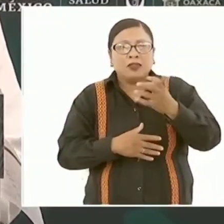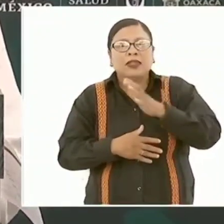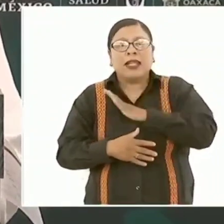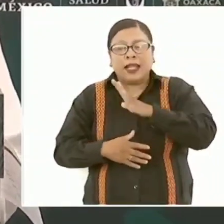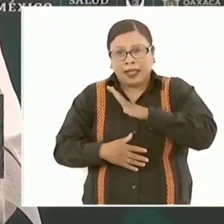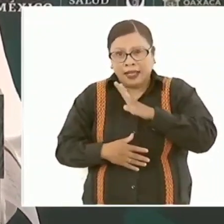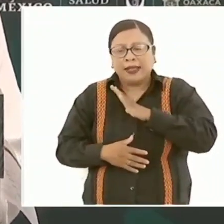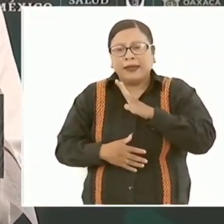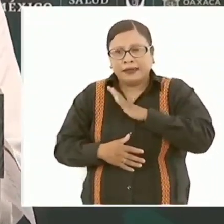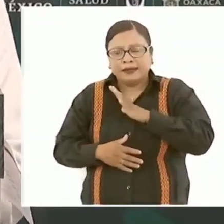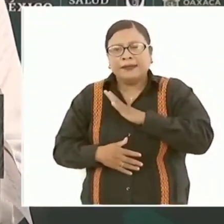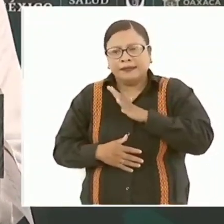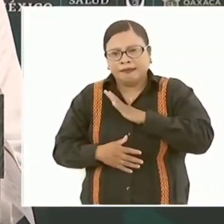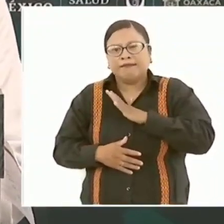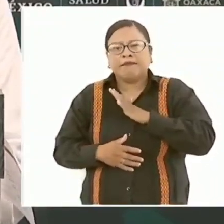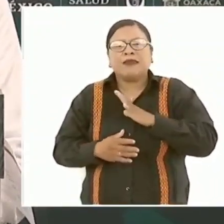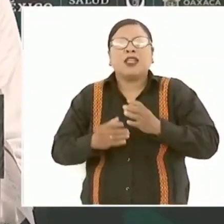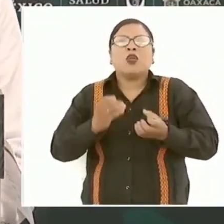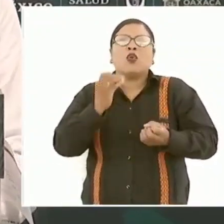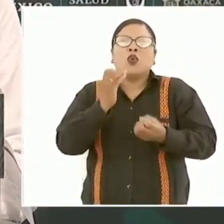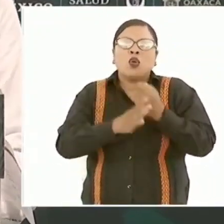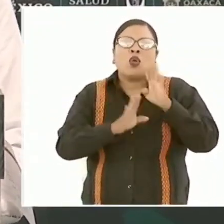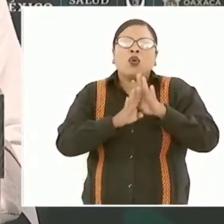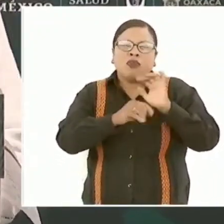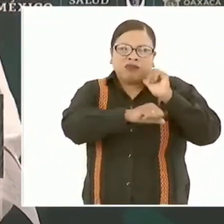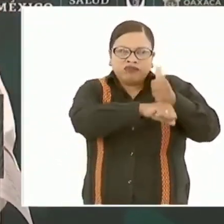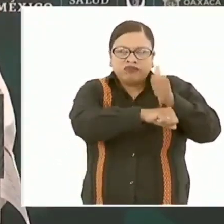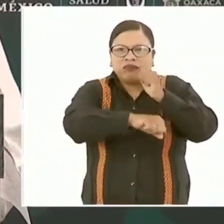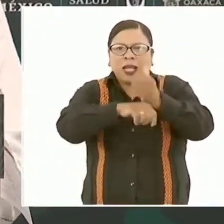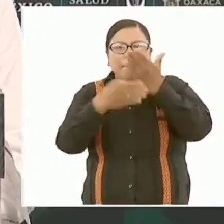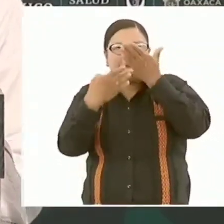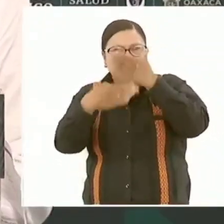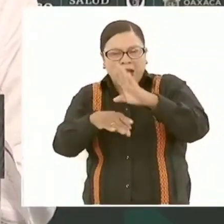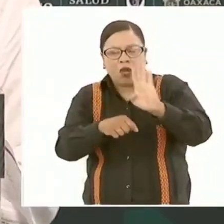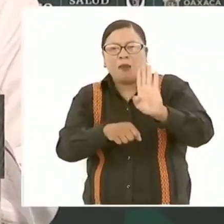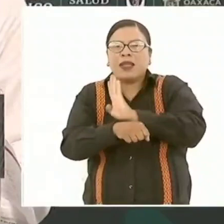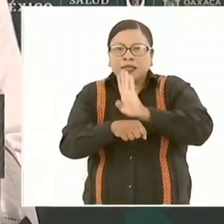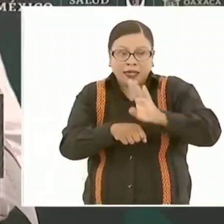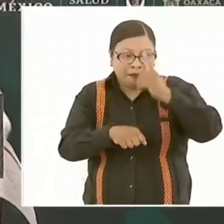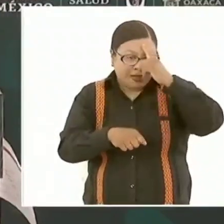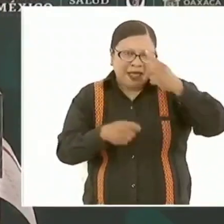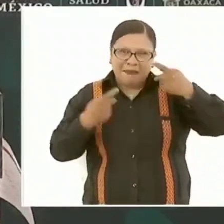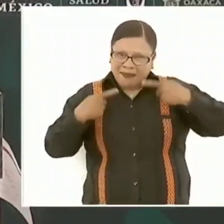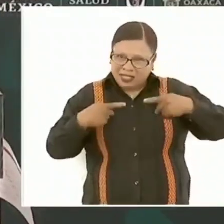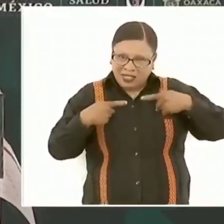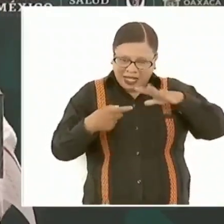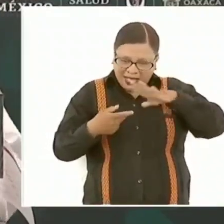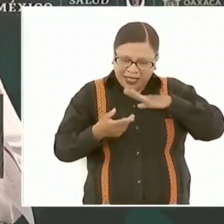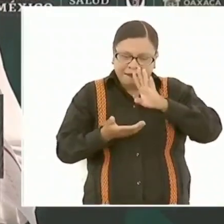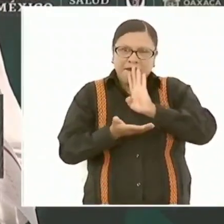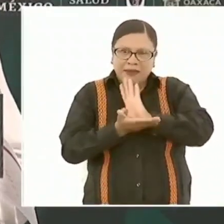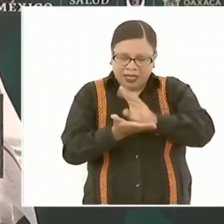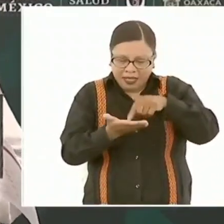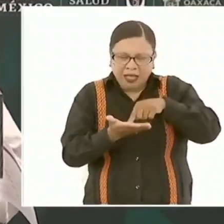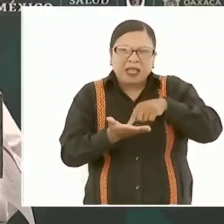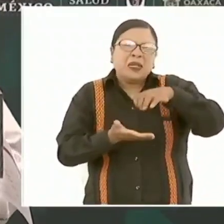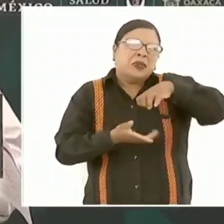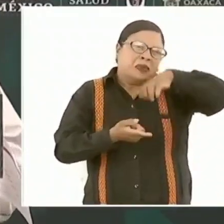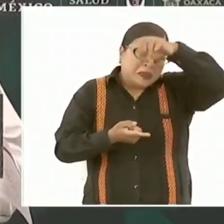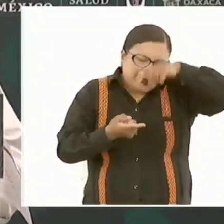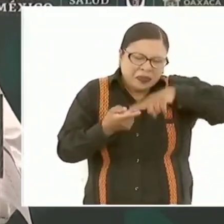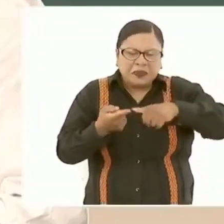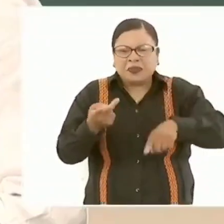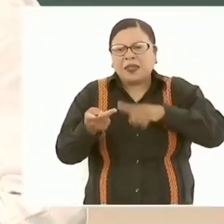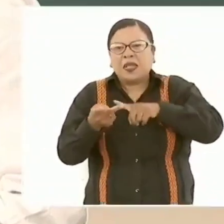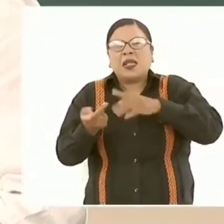creando las sucursales del Banco del Bienestar para que el beneficiario sea un adulto mayor, sea